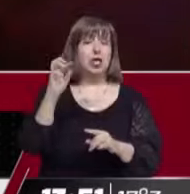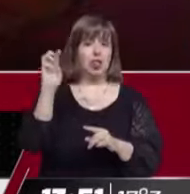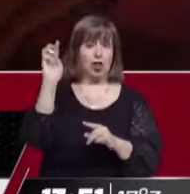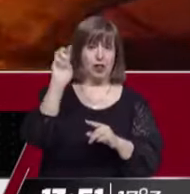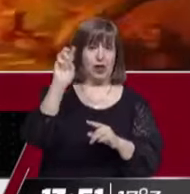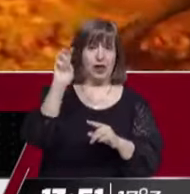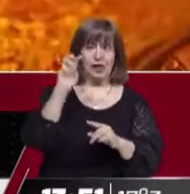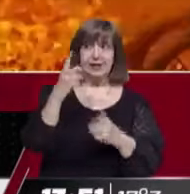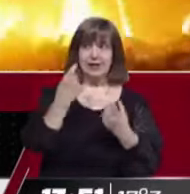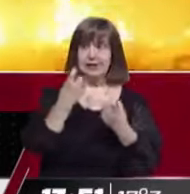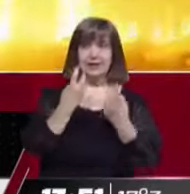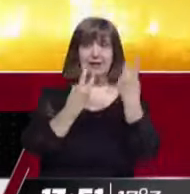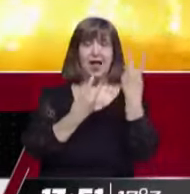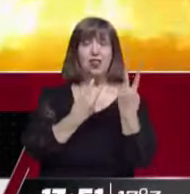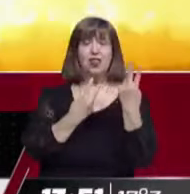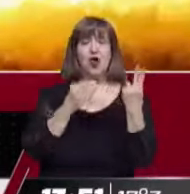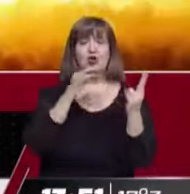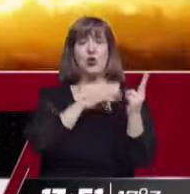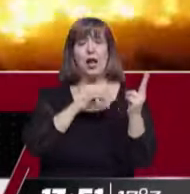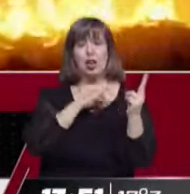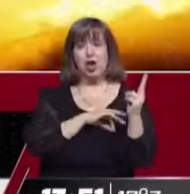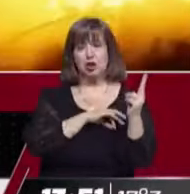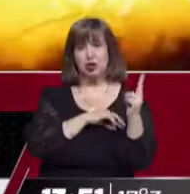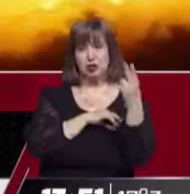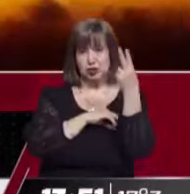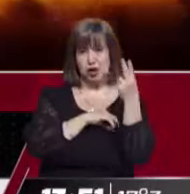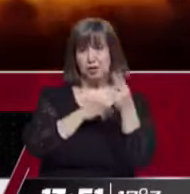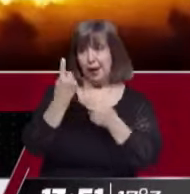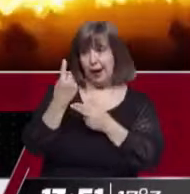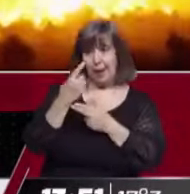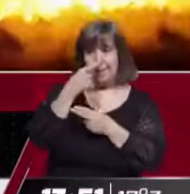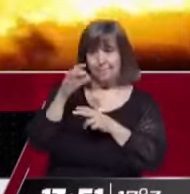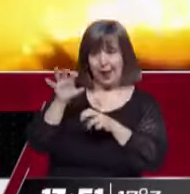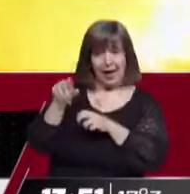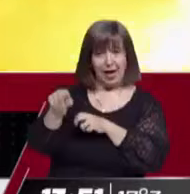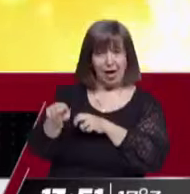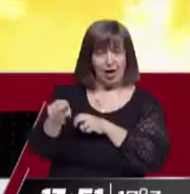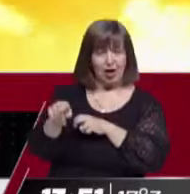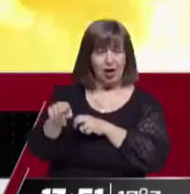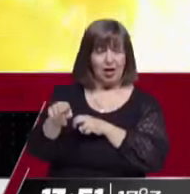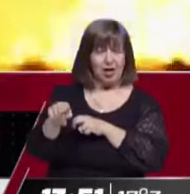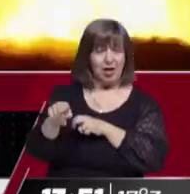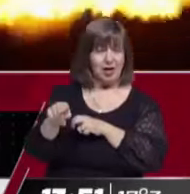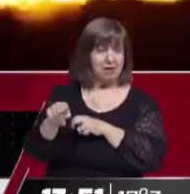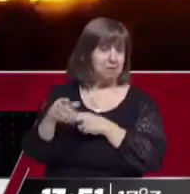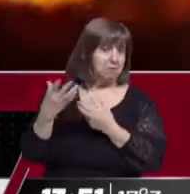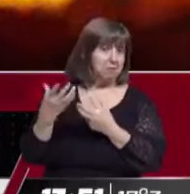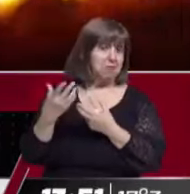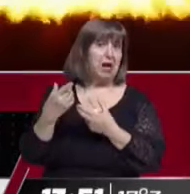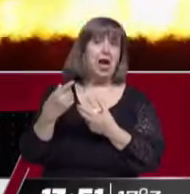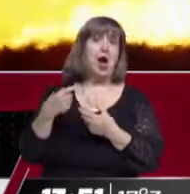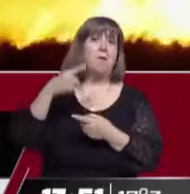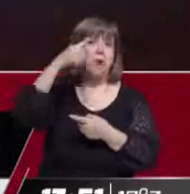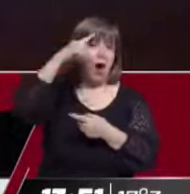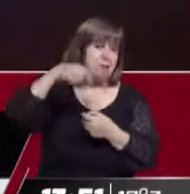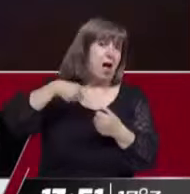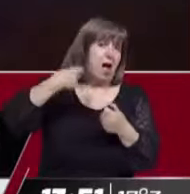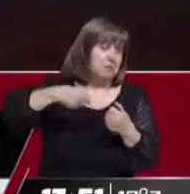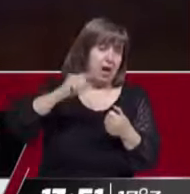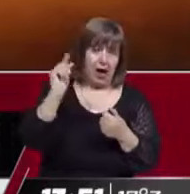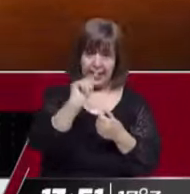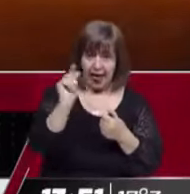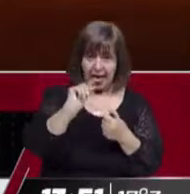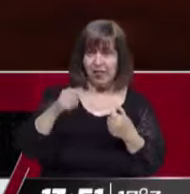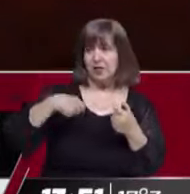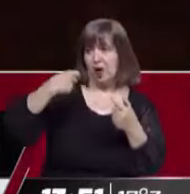necesitarías casi un poquito menos de 2 sueldos para comprarte el perro, que de todas maneras lo podés comprar en módicas cuotas, en crédito, como